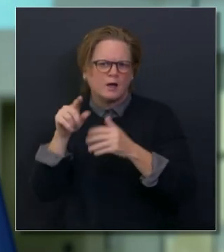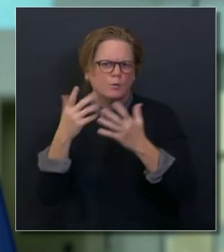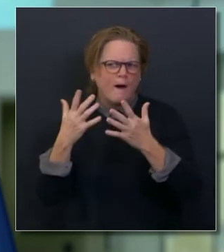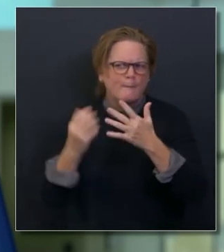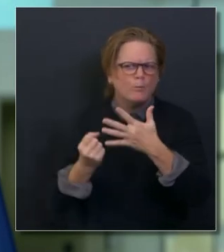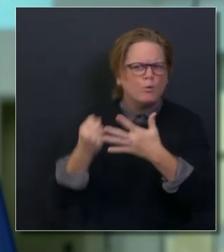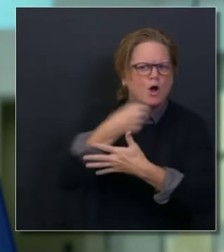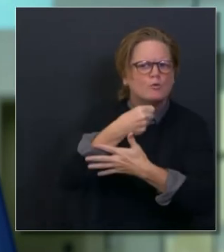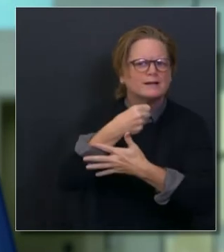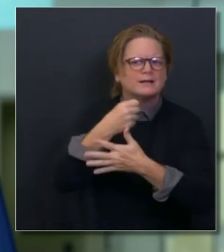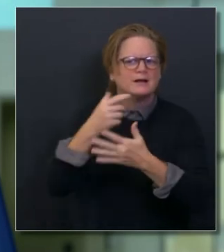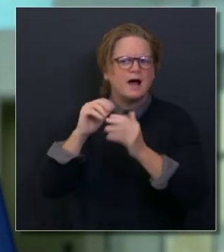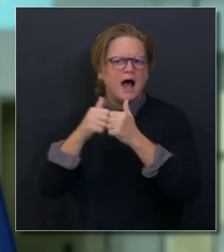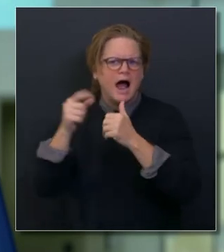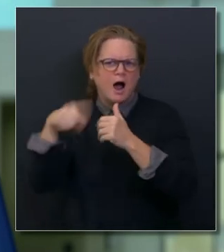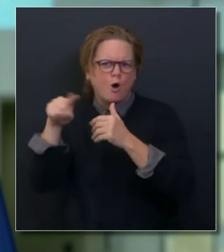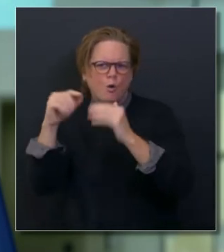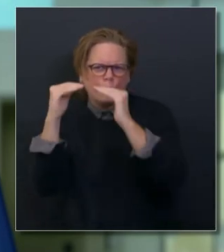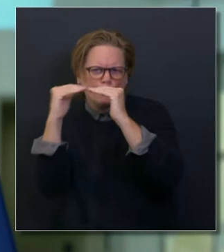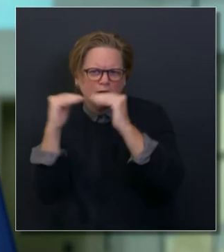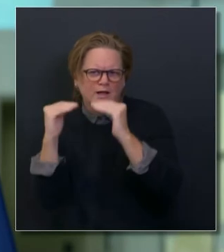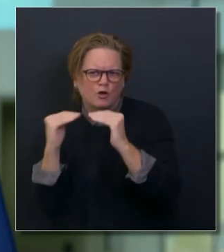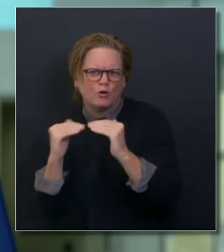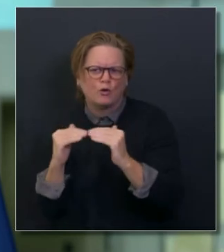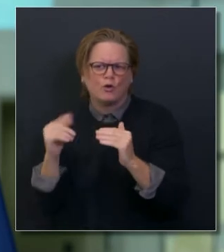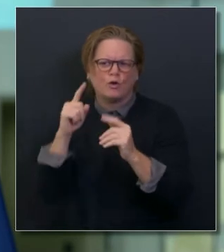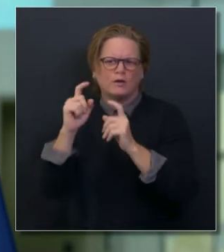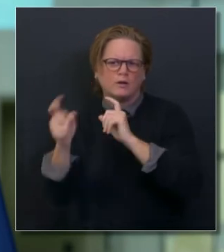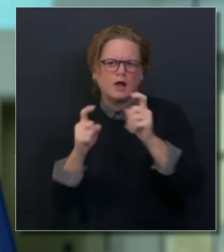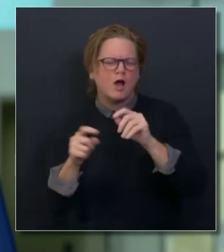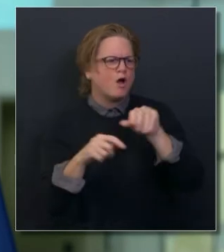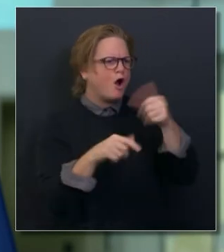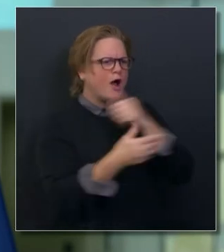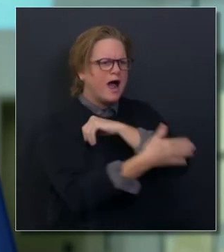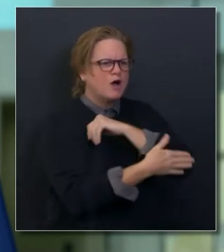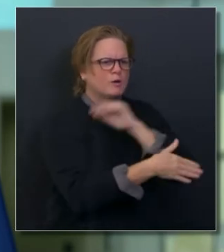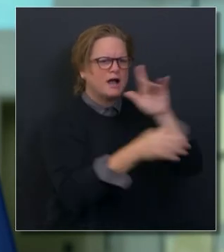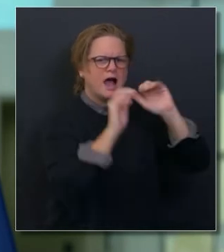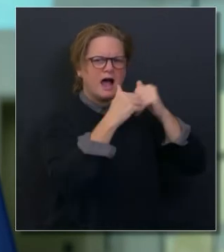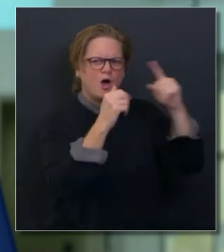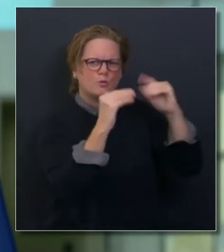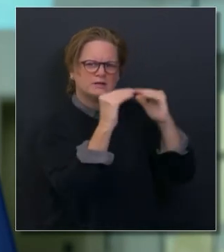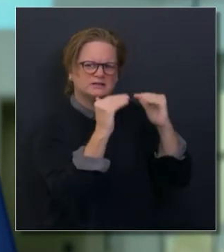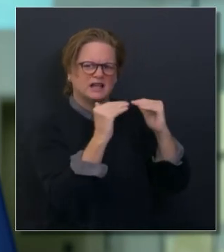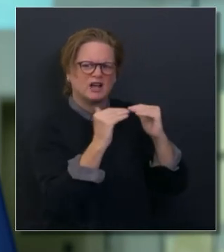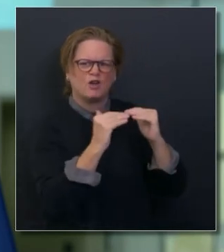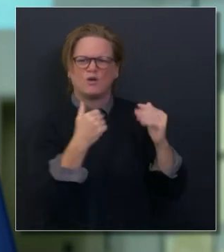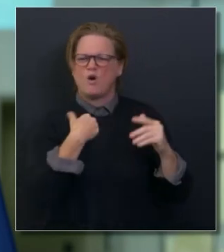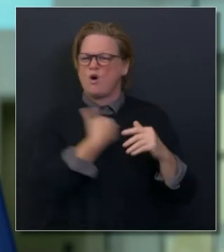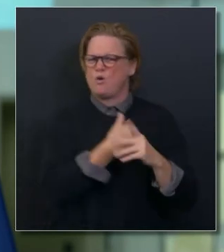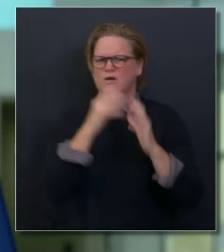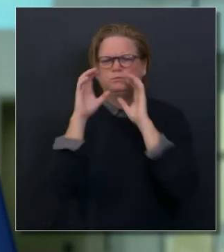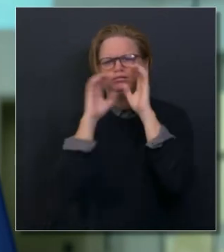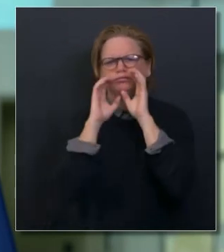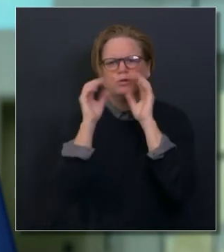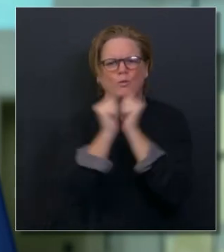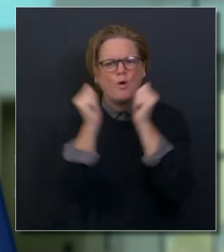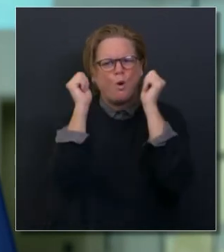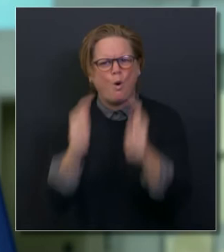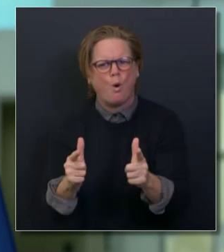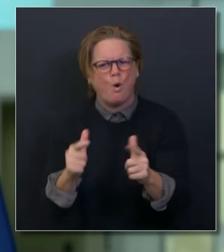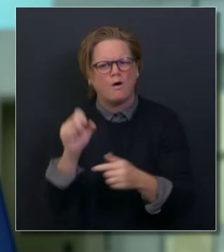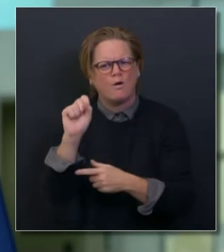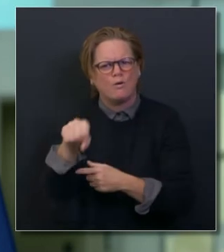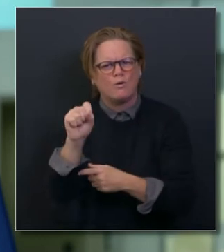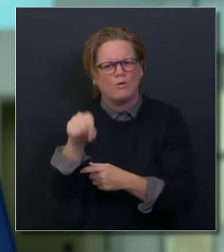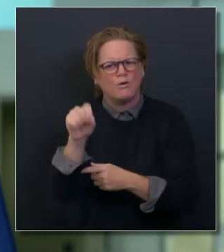que todos tengan un entendimiento muy claro y que nosotros esperamos que esta capacidad de dirigir estas